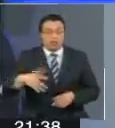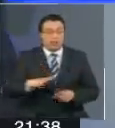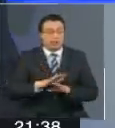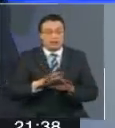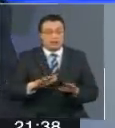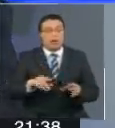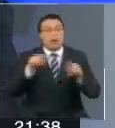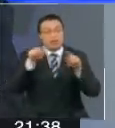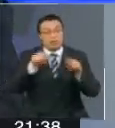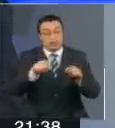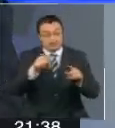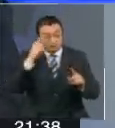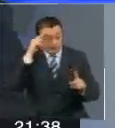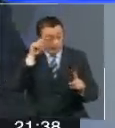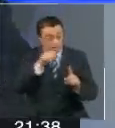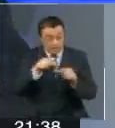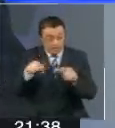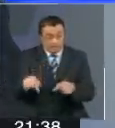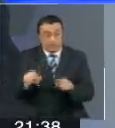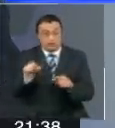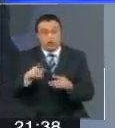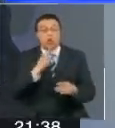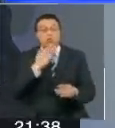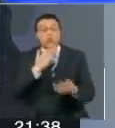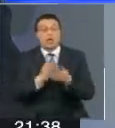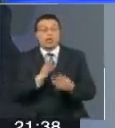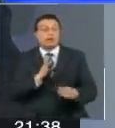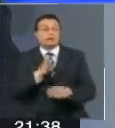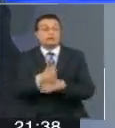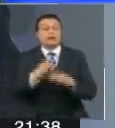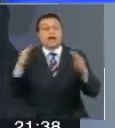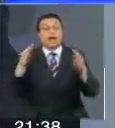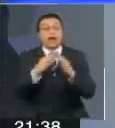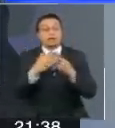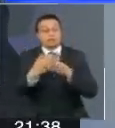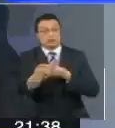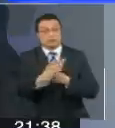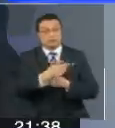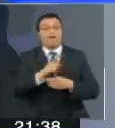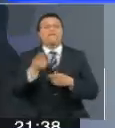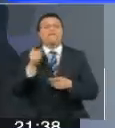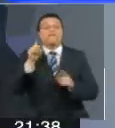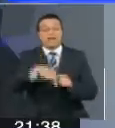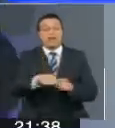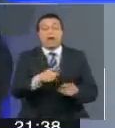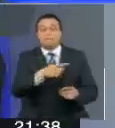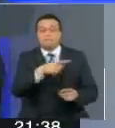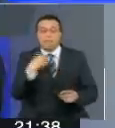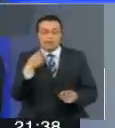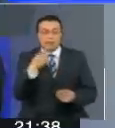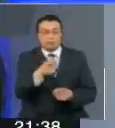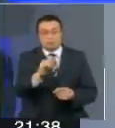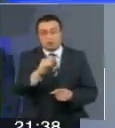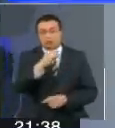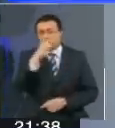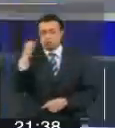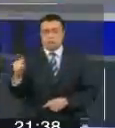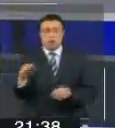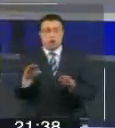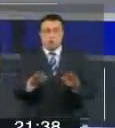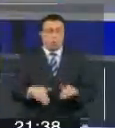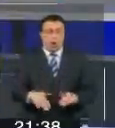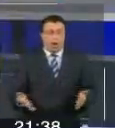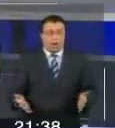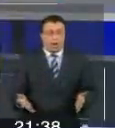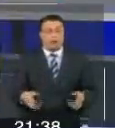este caso preciso, cuando ellos llegan a la casa, vienen a matar, como lo hicieron siempre. Él ha dicho en que